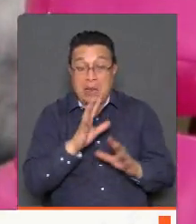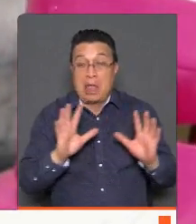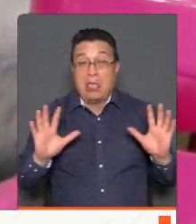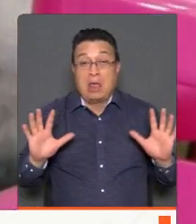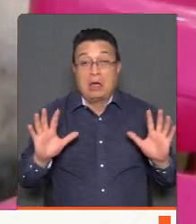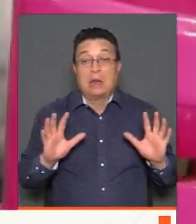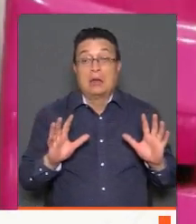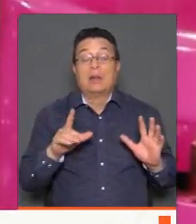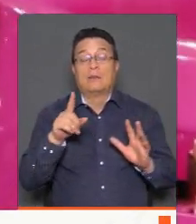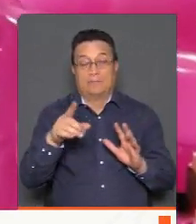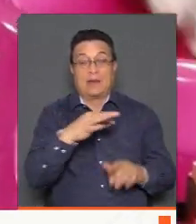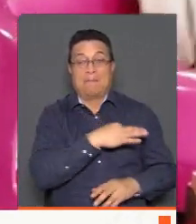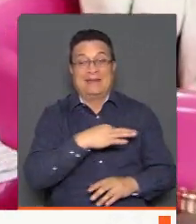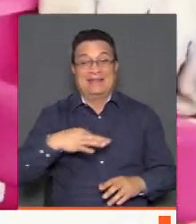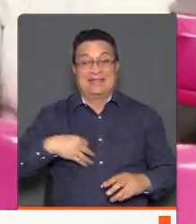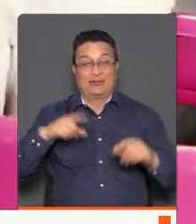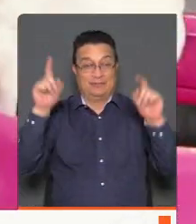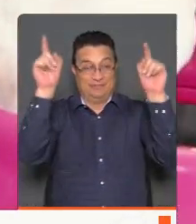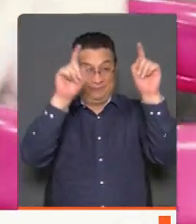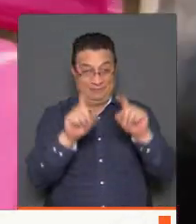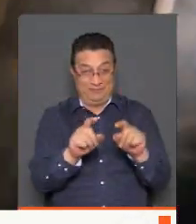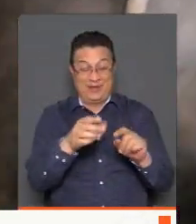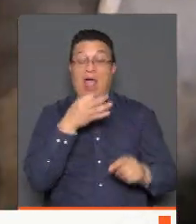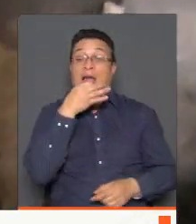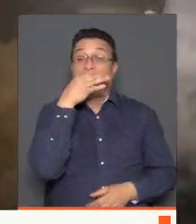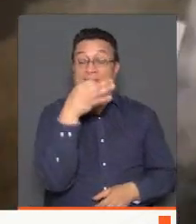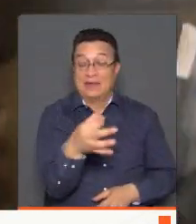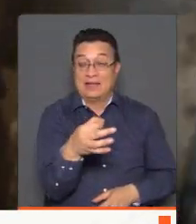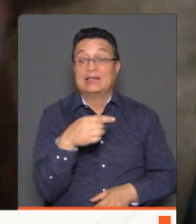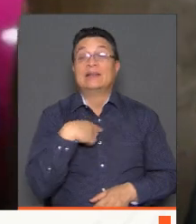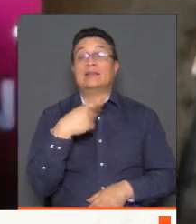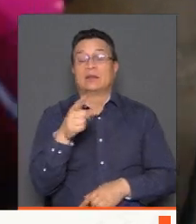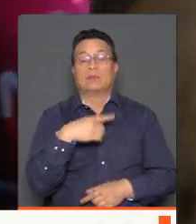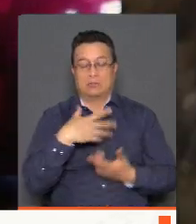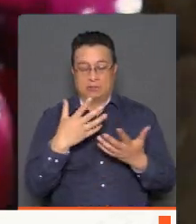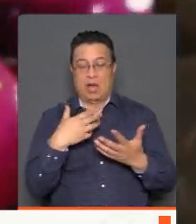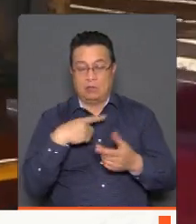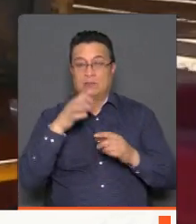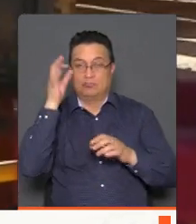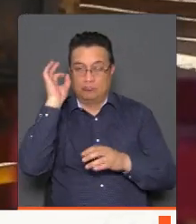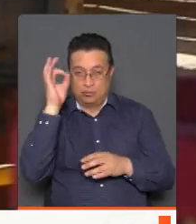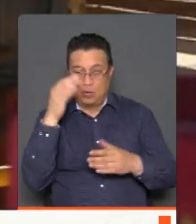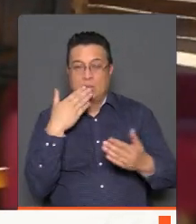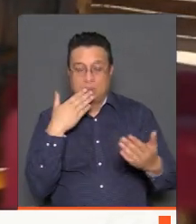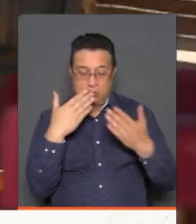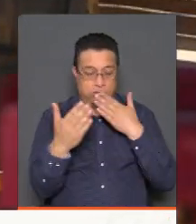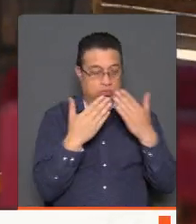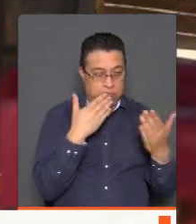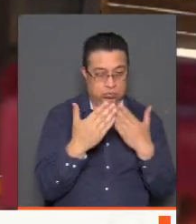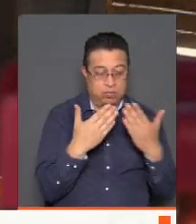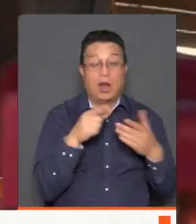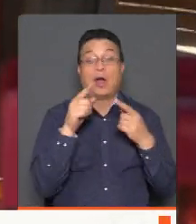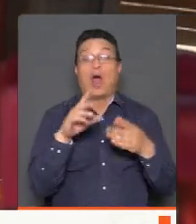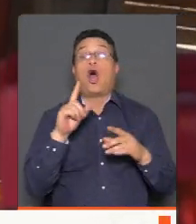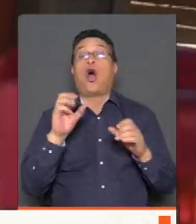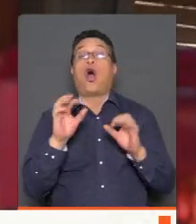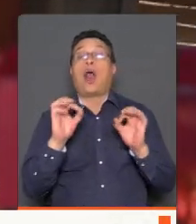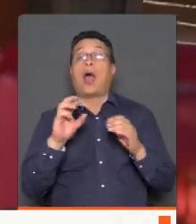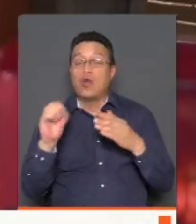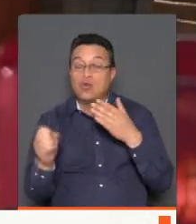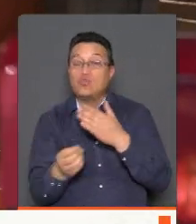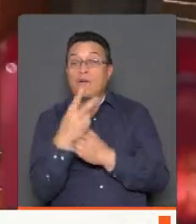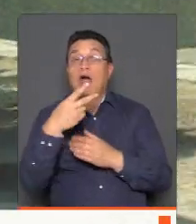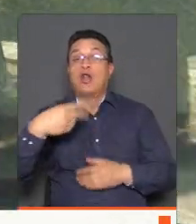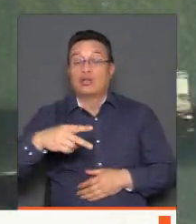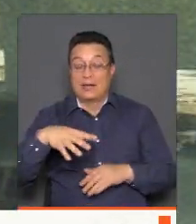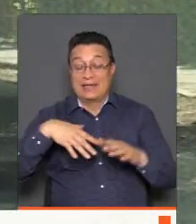Desde el Ministerio de Energía señalan que han estado en reuniones desde hace algunas semanas por este tema y que esperan tener novedades durante la primera quincena